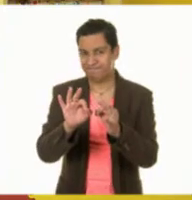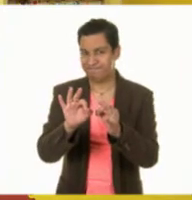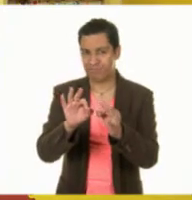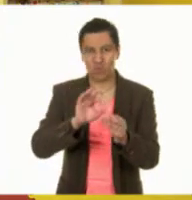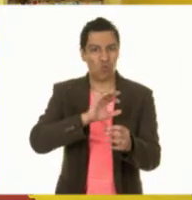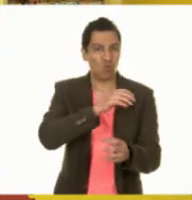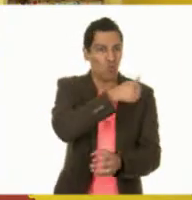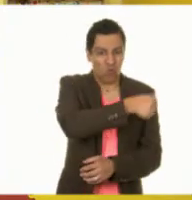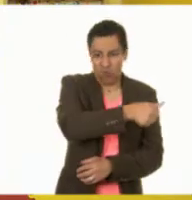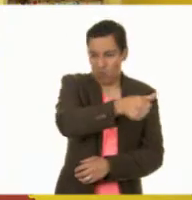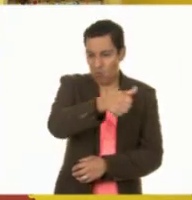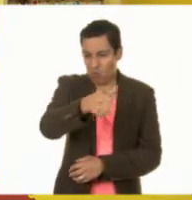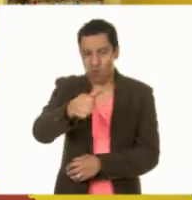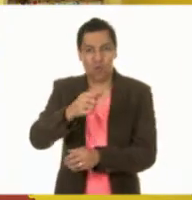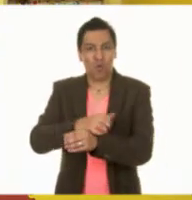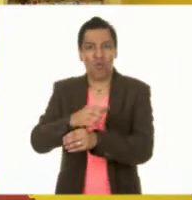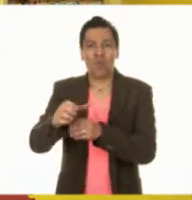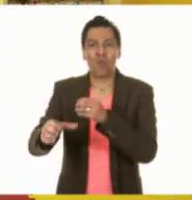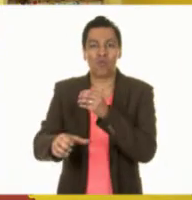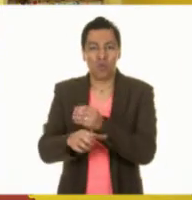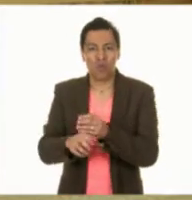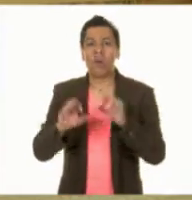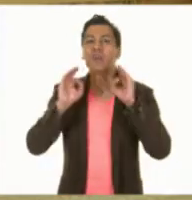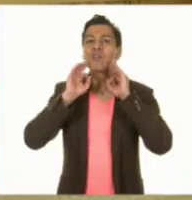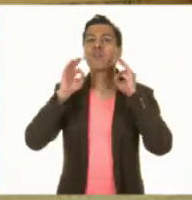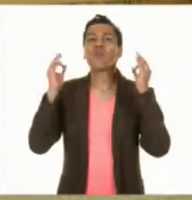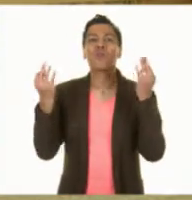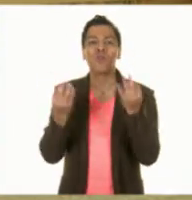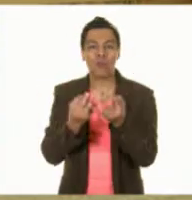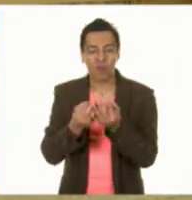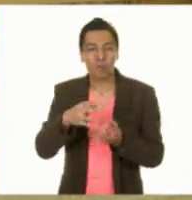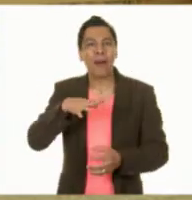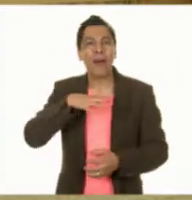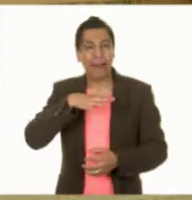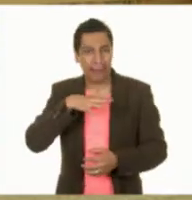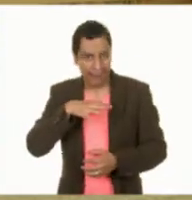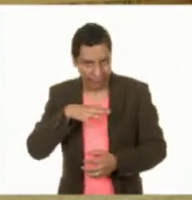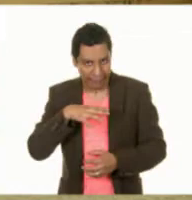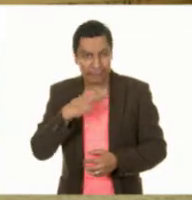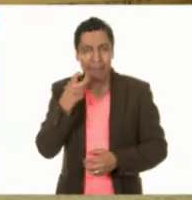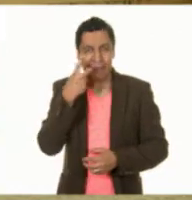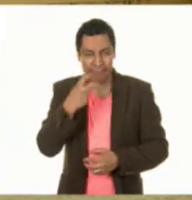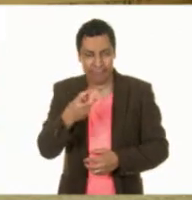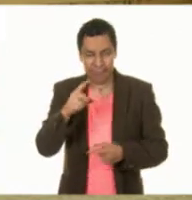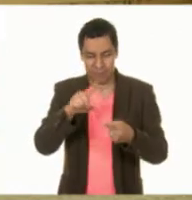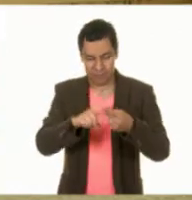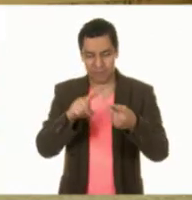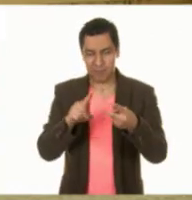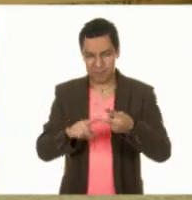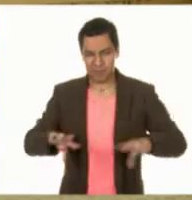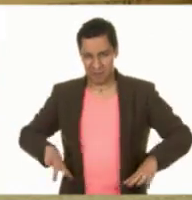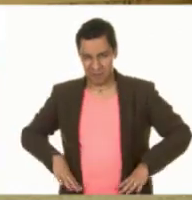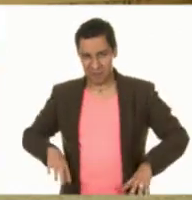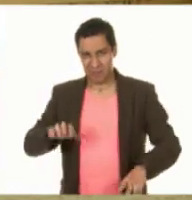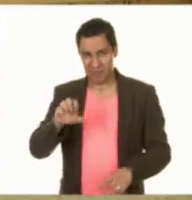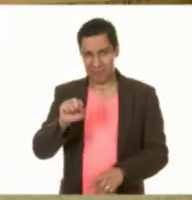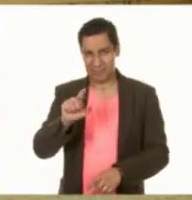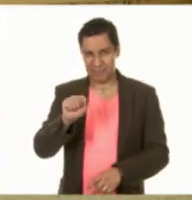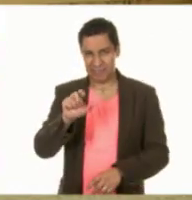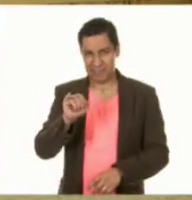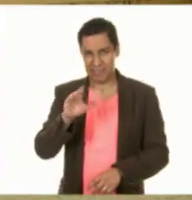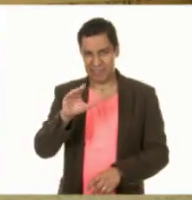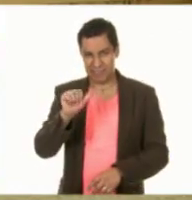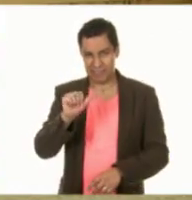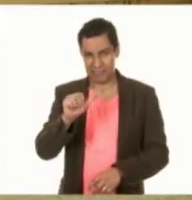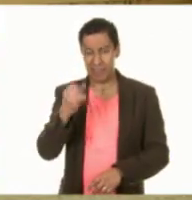Esta tiene que ver con la forma y la presencia. ¿Qué te parece si para entenderlo mejor jugamos con las siguientes imágenes